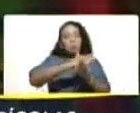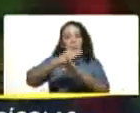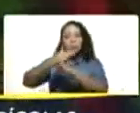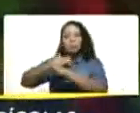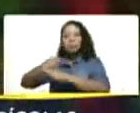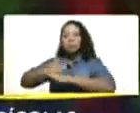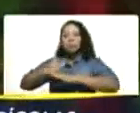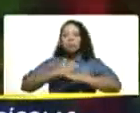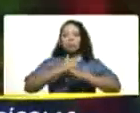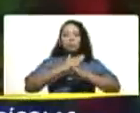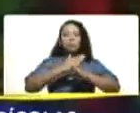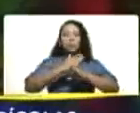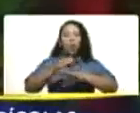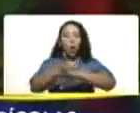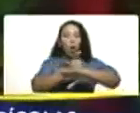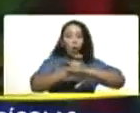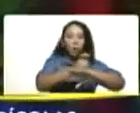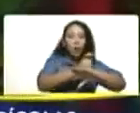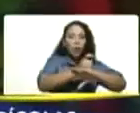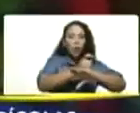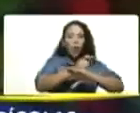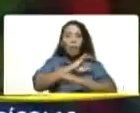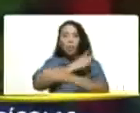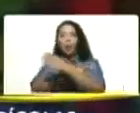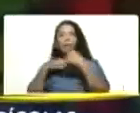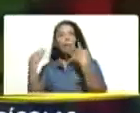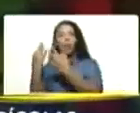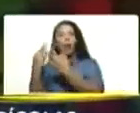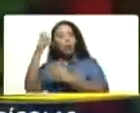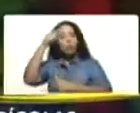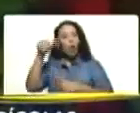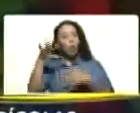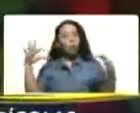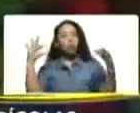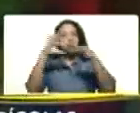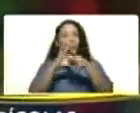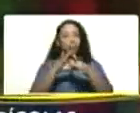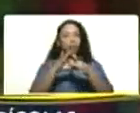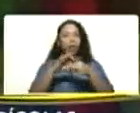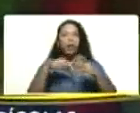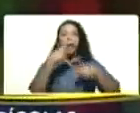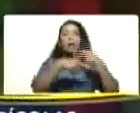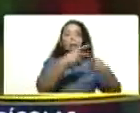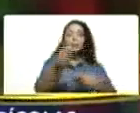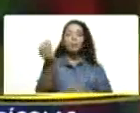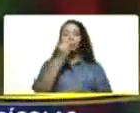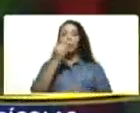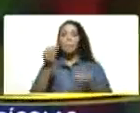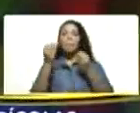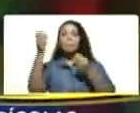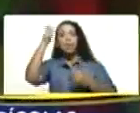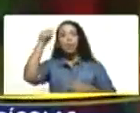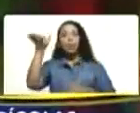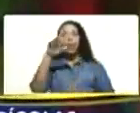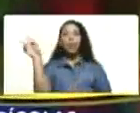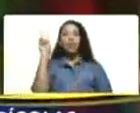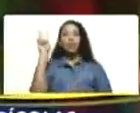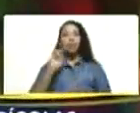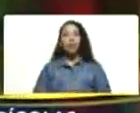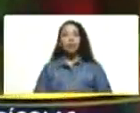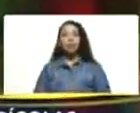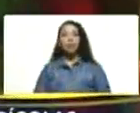Apure. Nosotros seguimos avanzando con usted y seguimos venciendo con usted. Un abrazo a todas y a todo el pueblo de